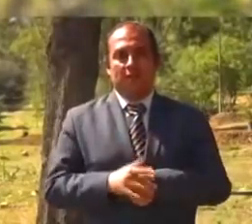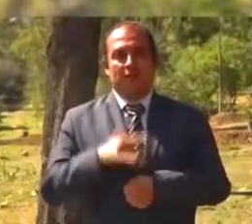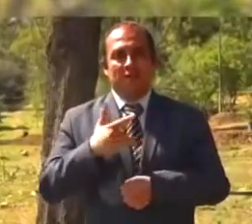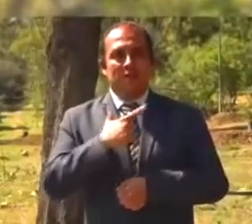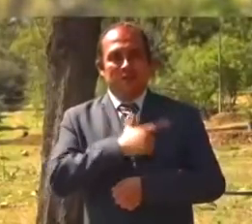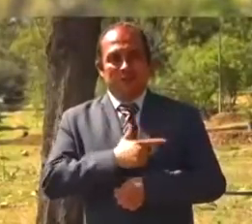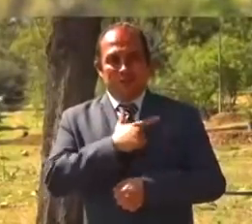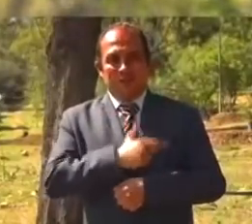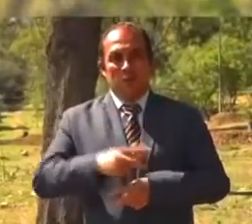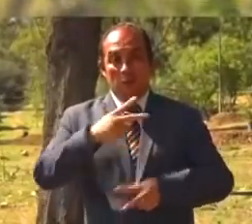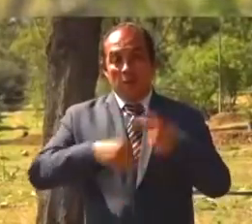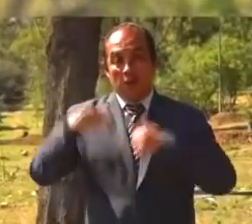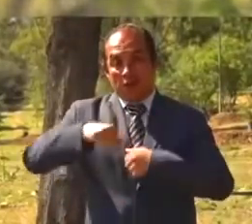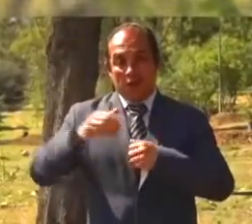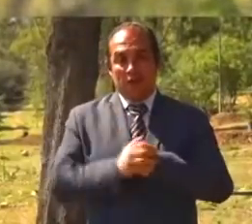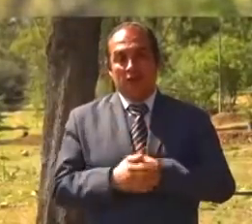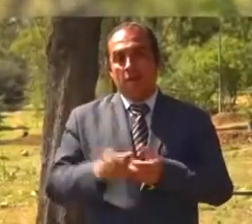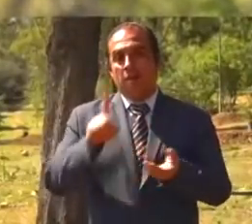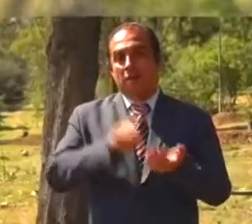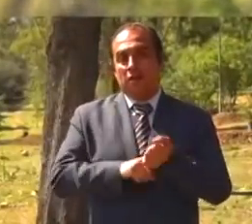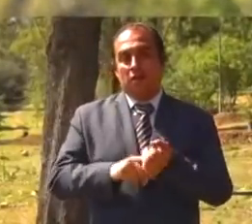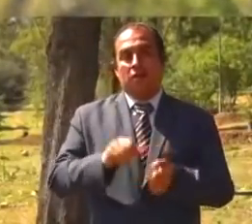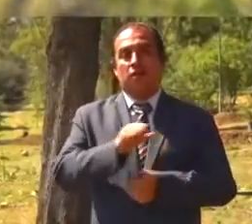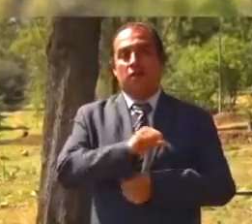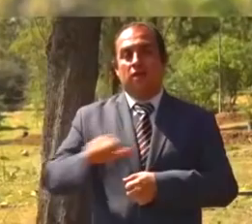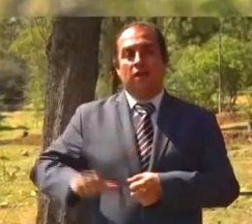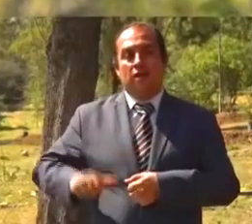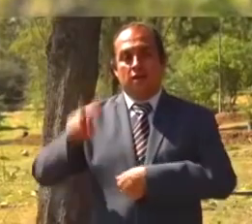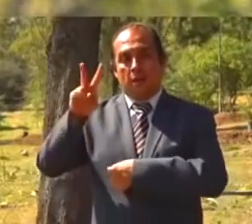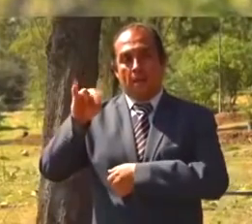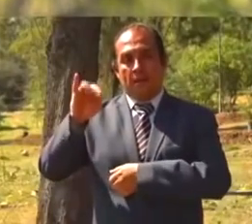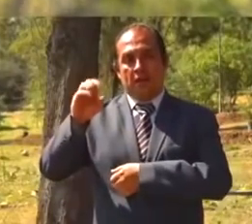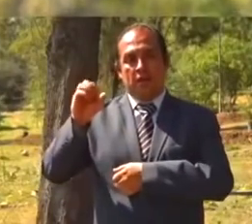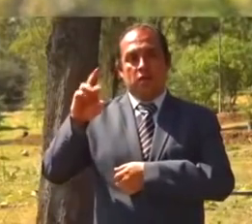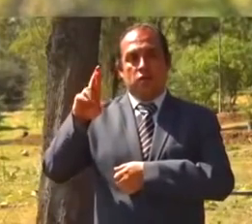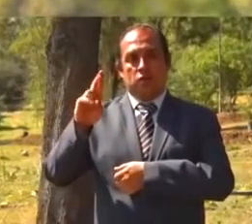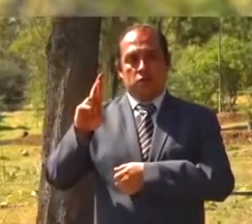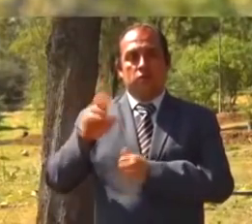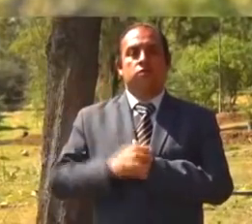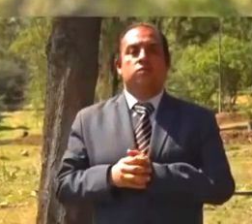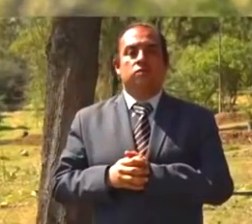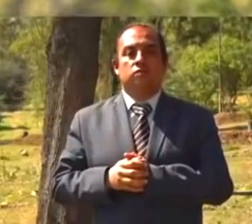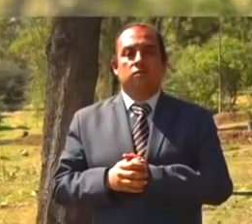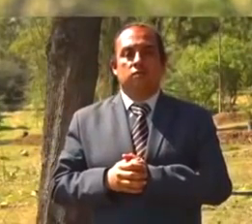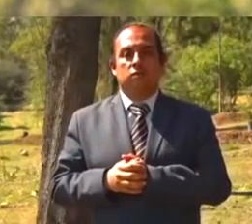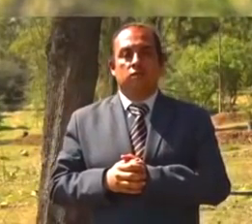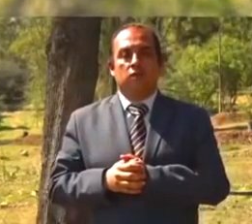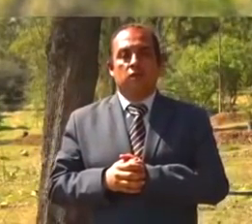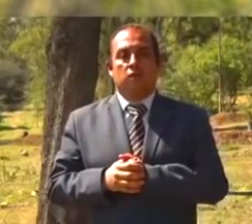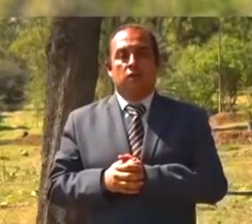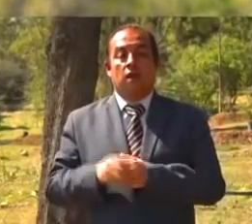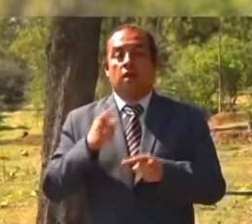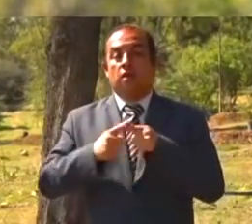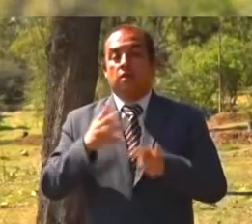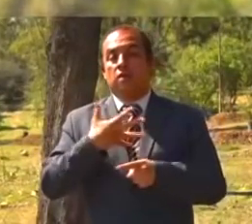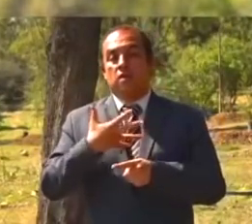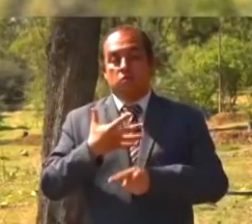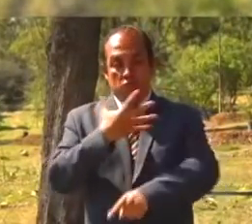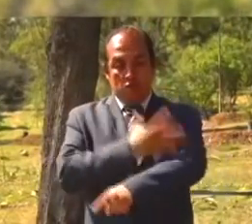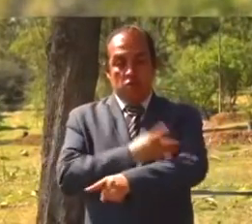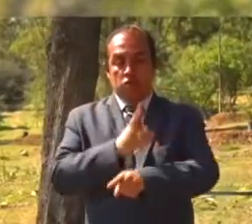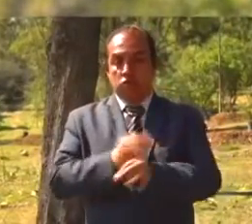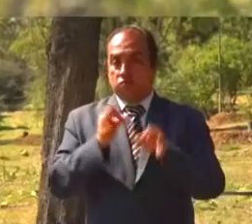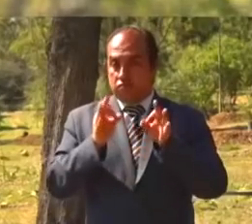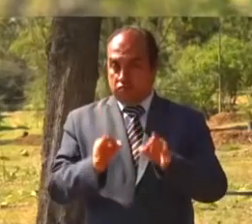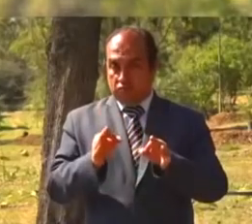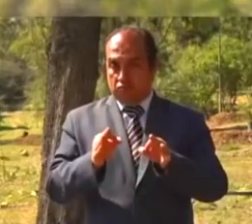mucho gusto estar aquí, particularmente con el alcalde Víctor Hugo Romo, con quien tenemos una excelente coordinación y